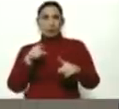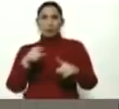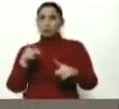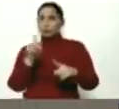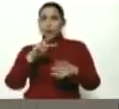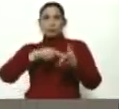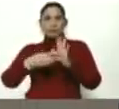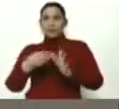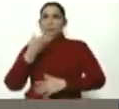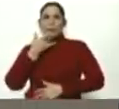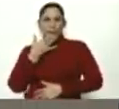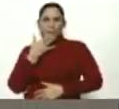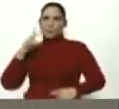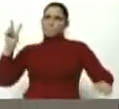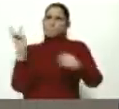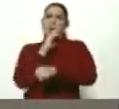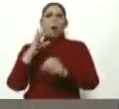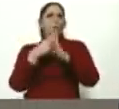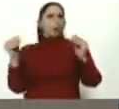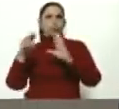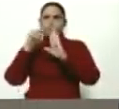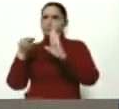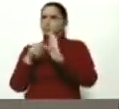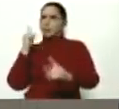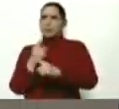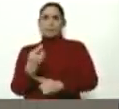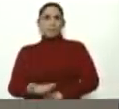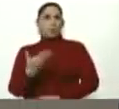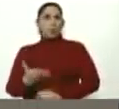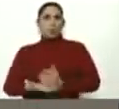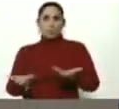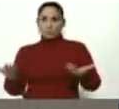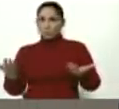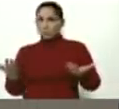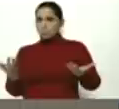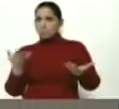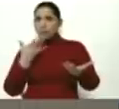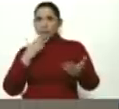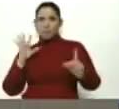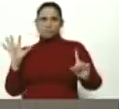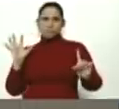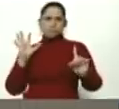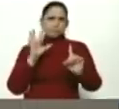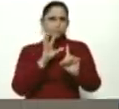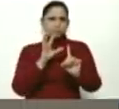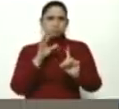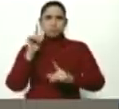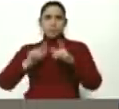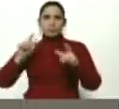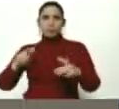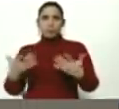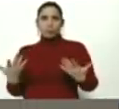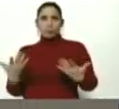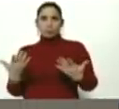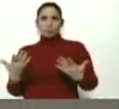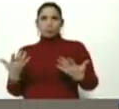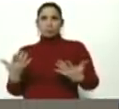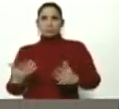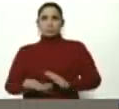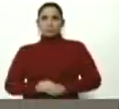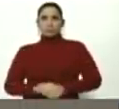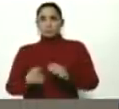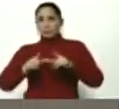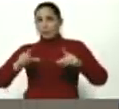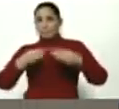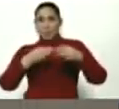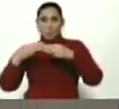quiere decir que se van a violentar normas que son elementales. La aglomeración de personas, sea en